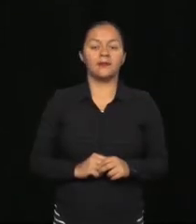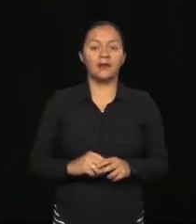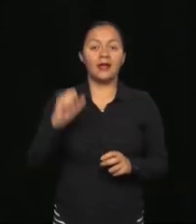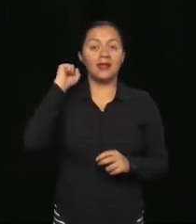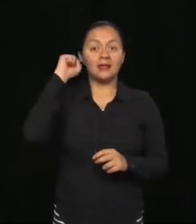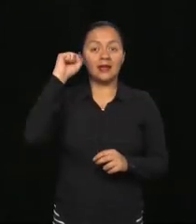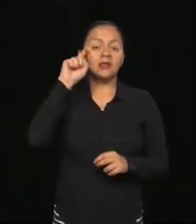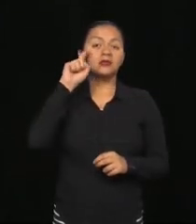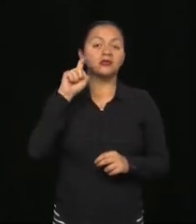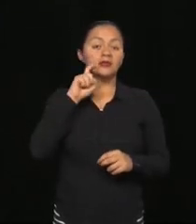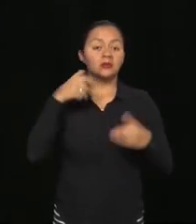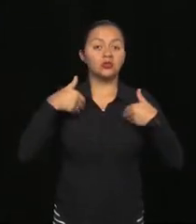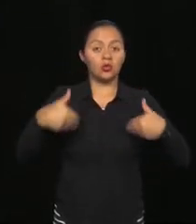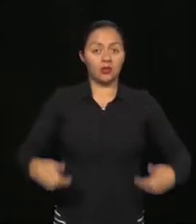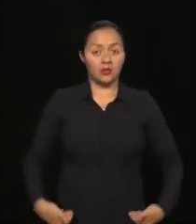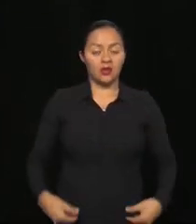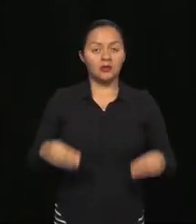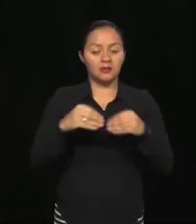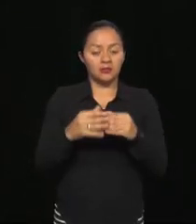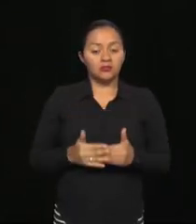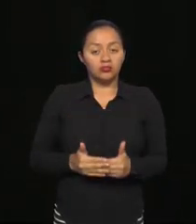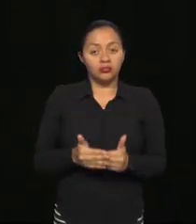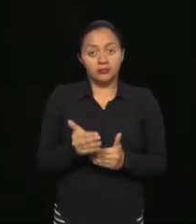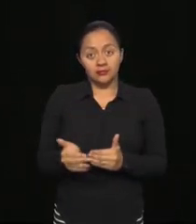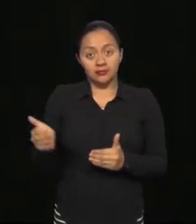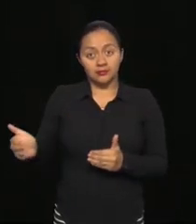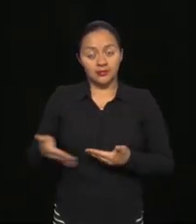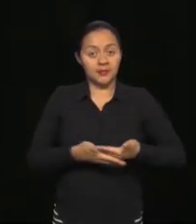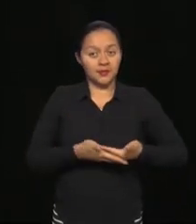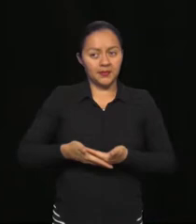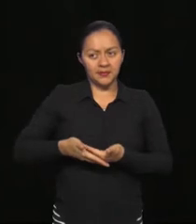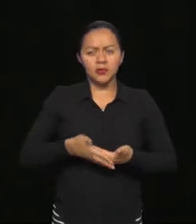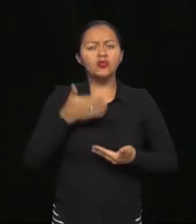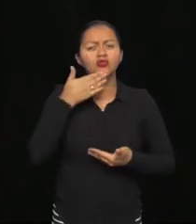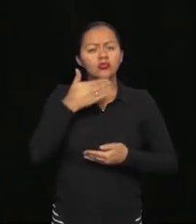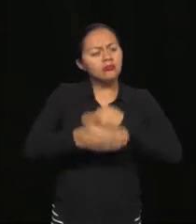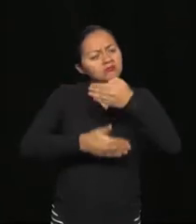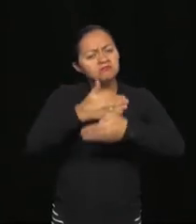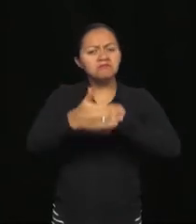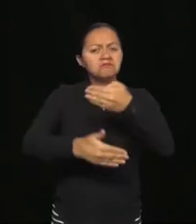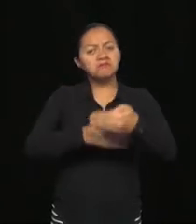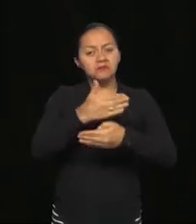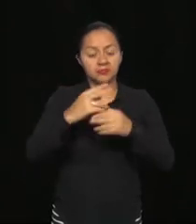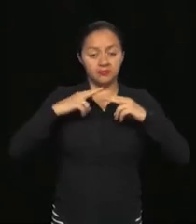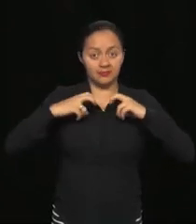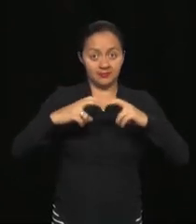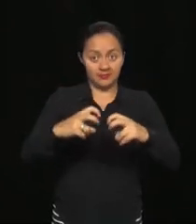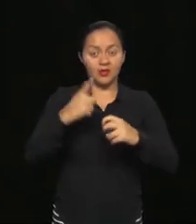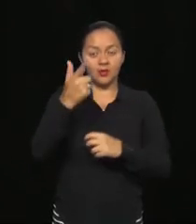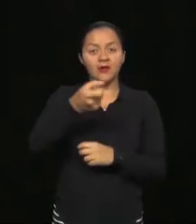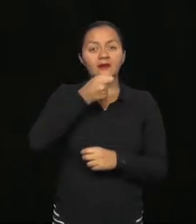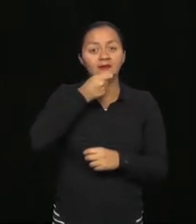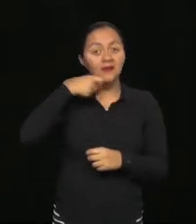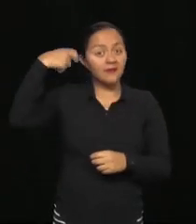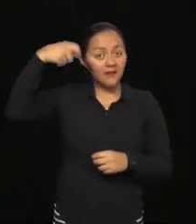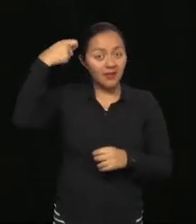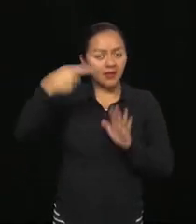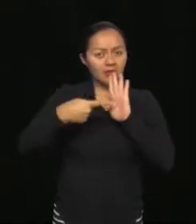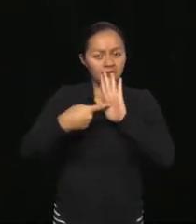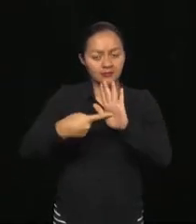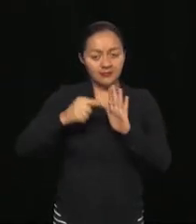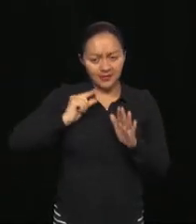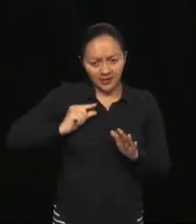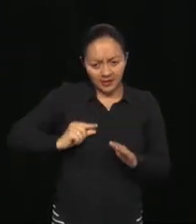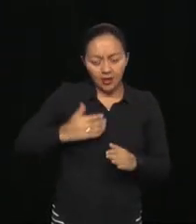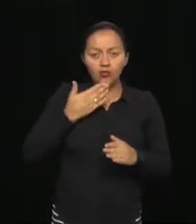Derechos sexuales y reproductivos de las personas con discapacidad son una temática todavía por explorar. En el siguiente reportaje conoceremos un poquito más sobre la